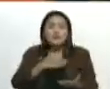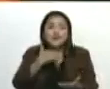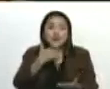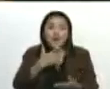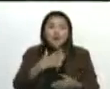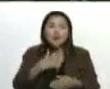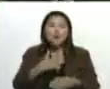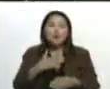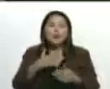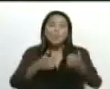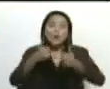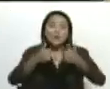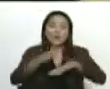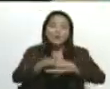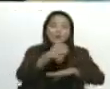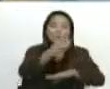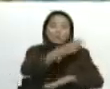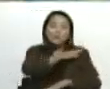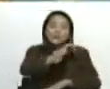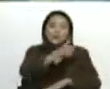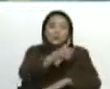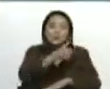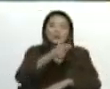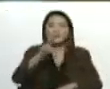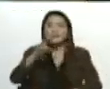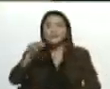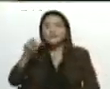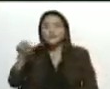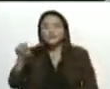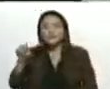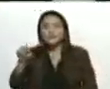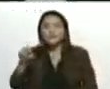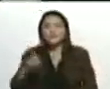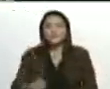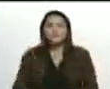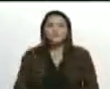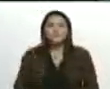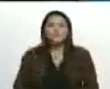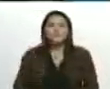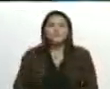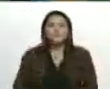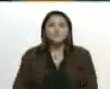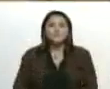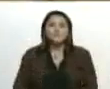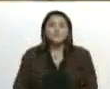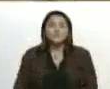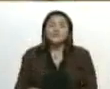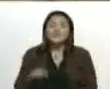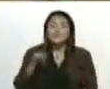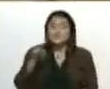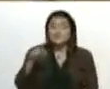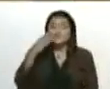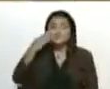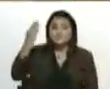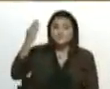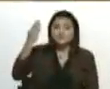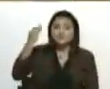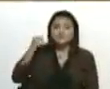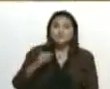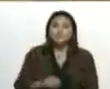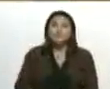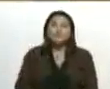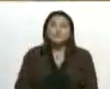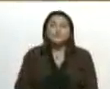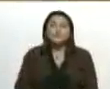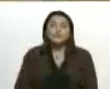para aspirar a ocupar los cargos de rectores o rectoras del Poder Electoral. Este proceso de convocatoria de postulaciones